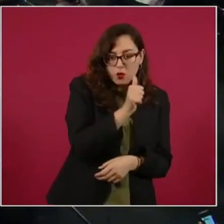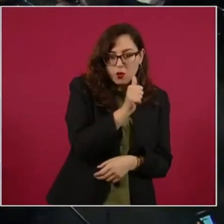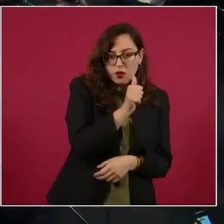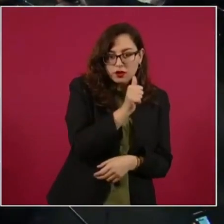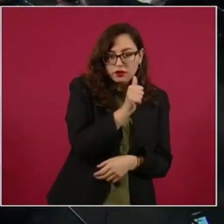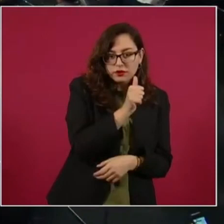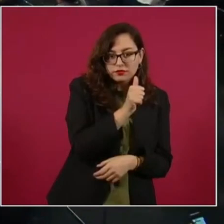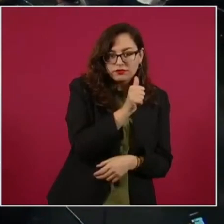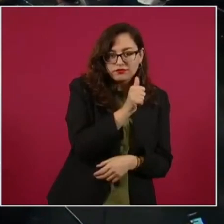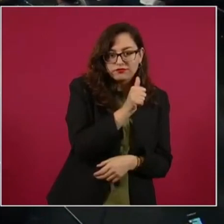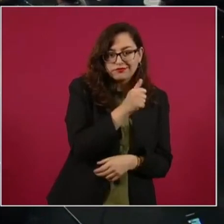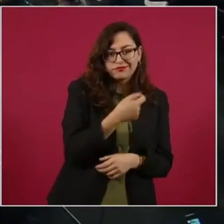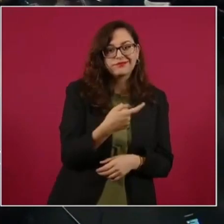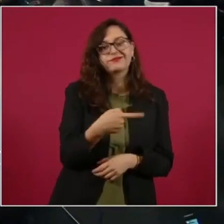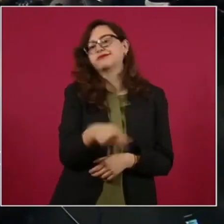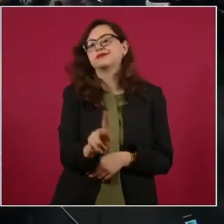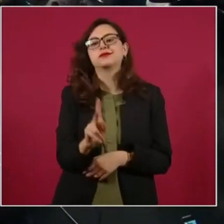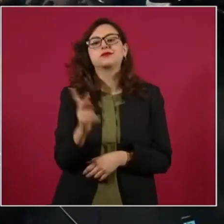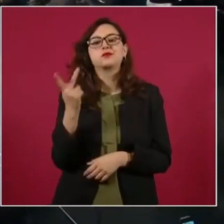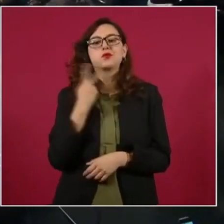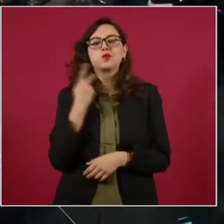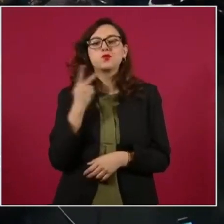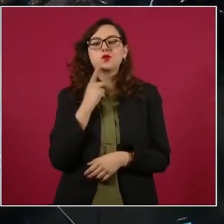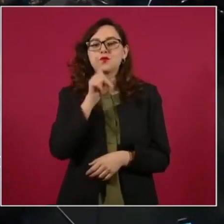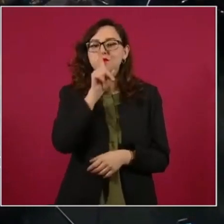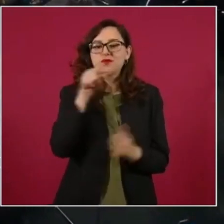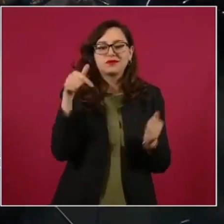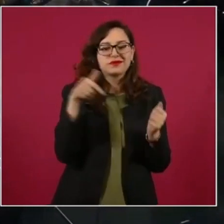pero en política no hay nada